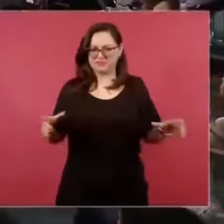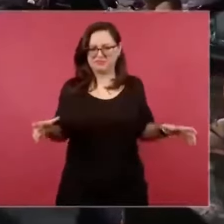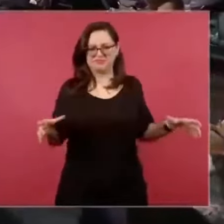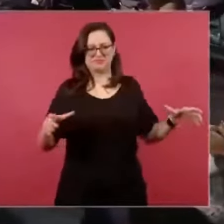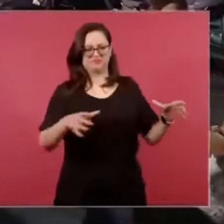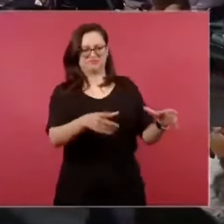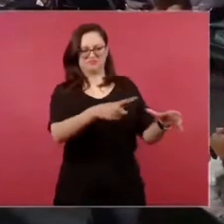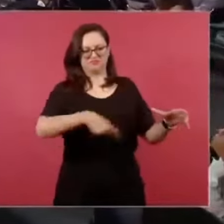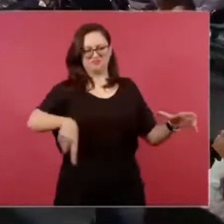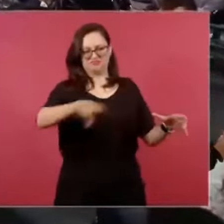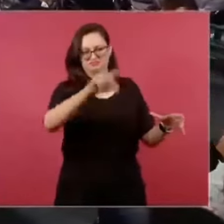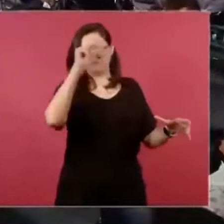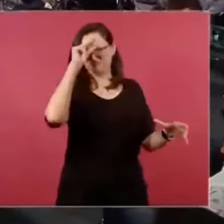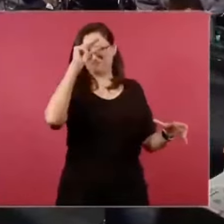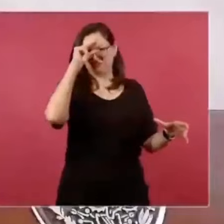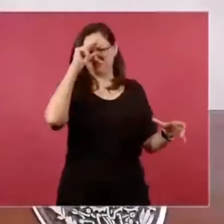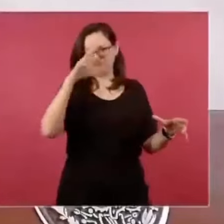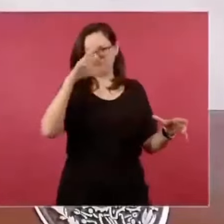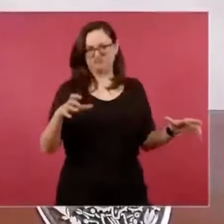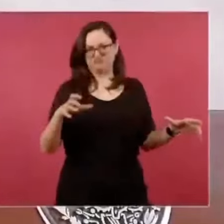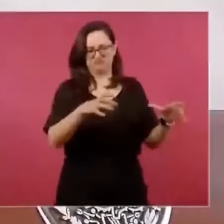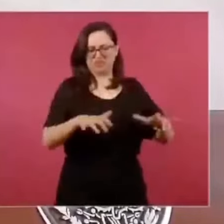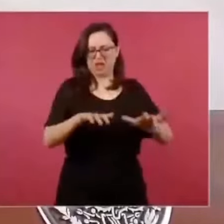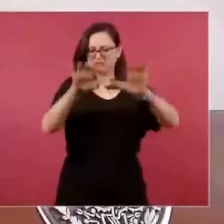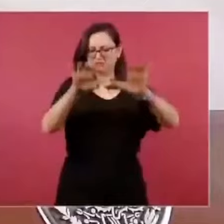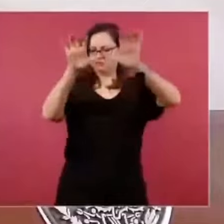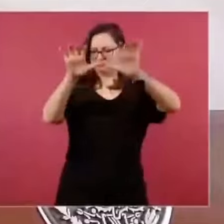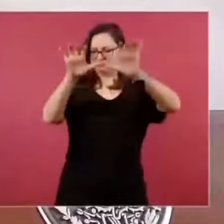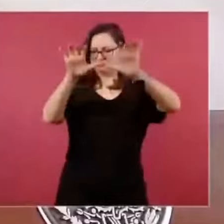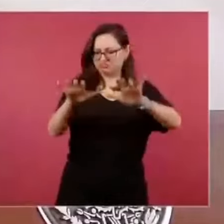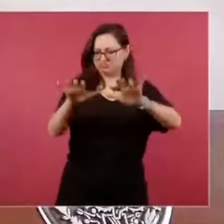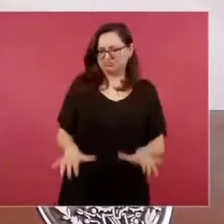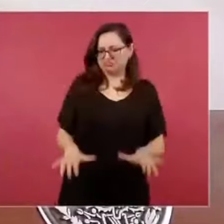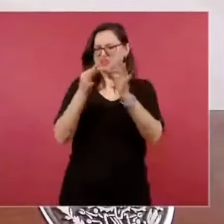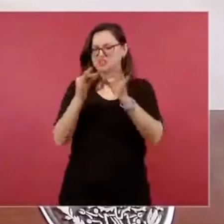la usaron en uno de sus manifiestos. Pero no,